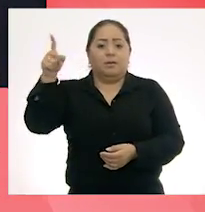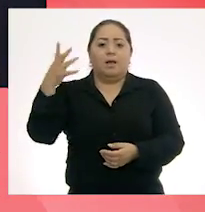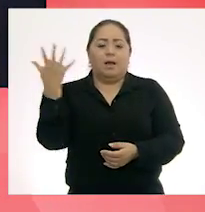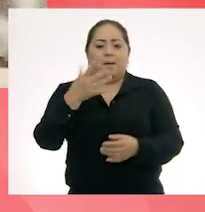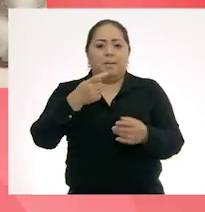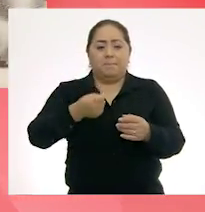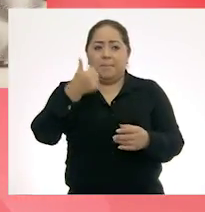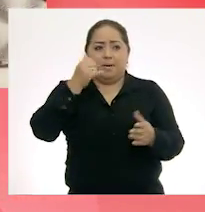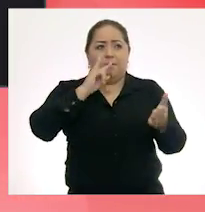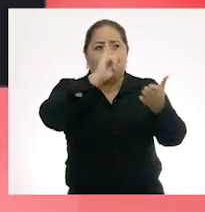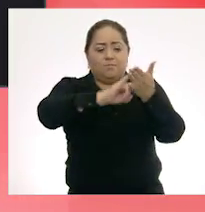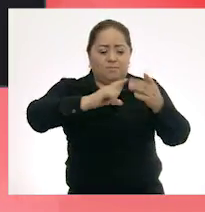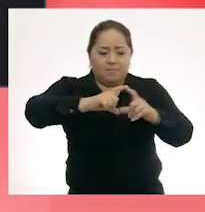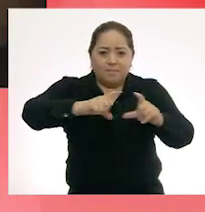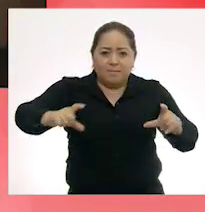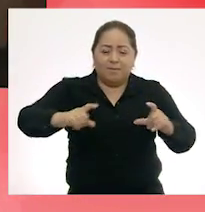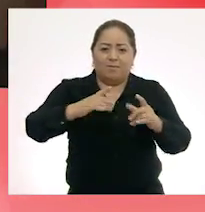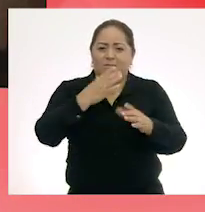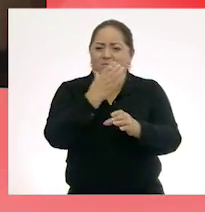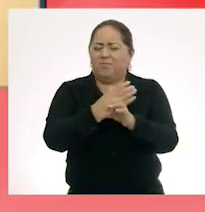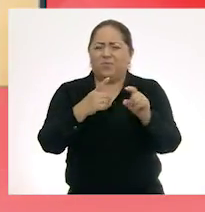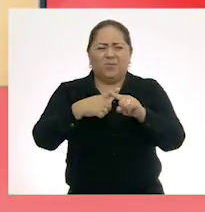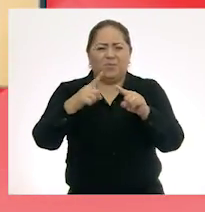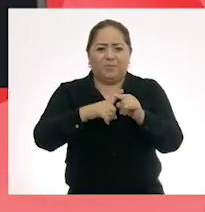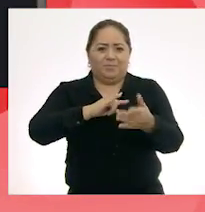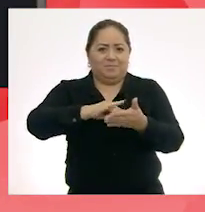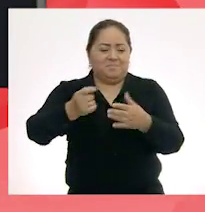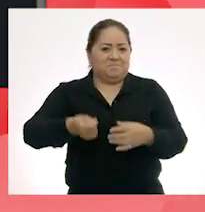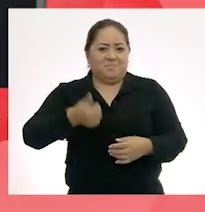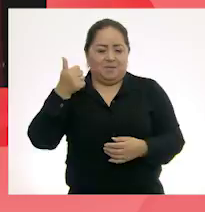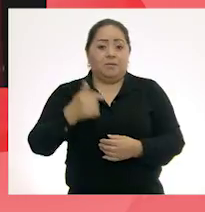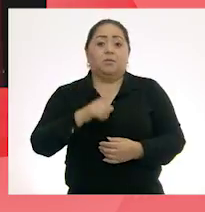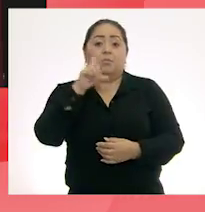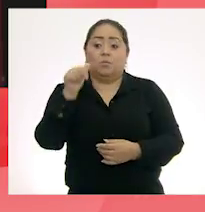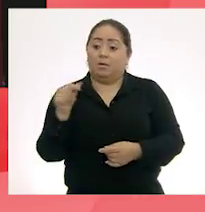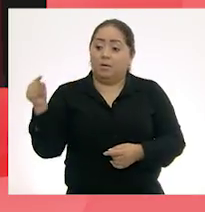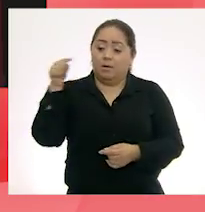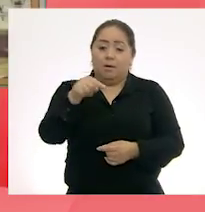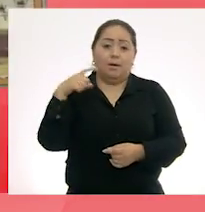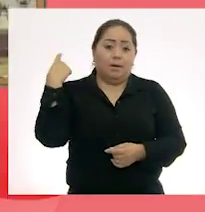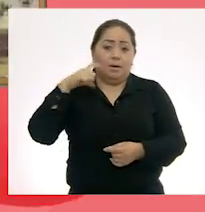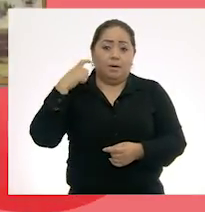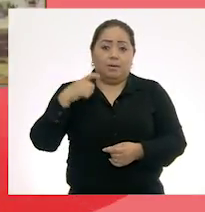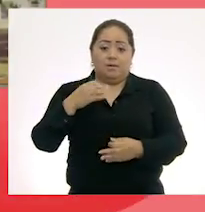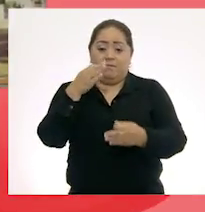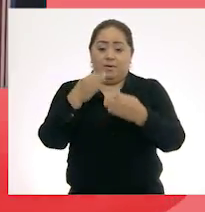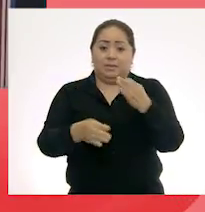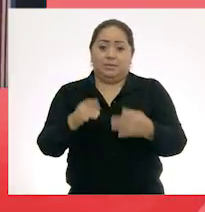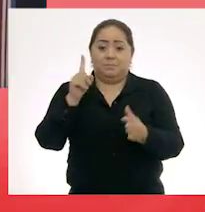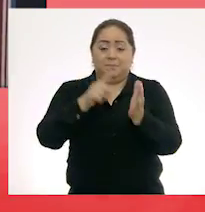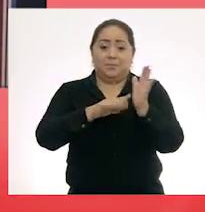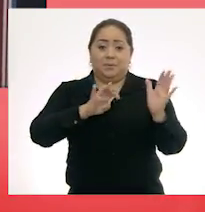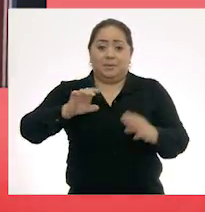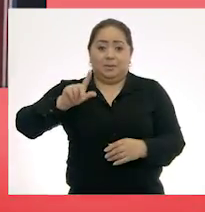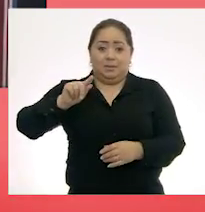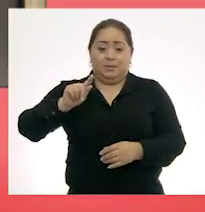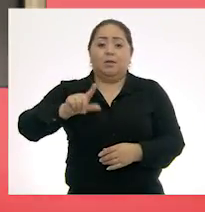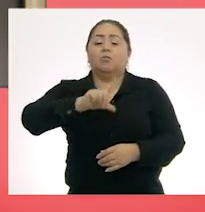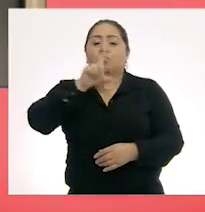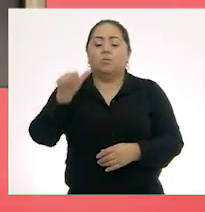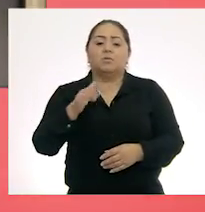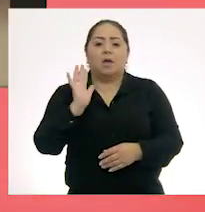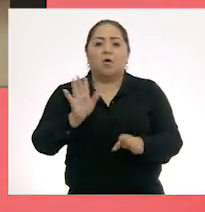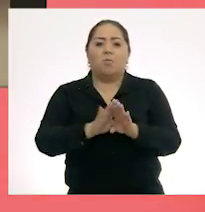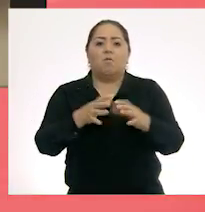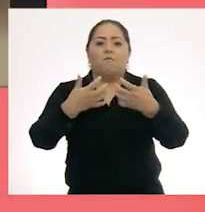imprimir postales y tarjetas de toda ocasión. Llegan a Querétaro a finales de los 70s, se establecen ya